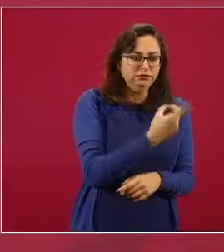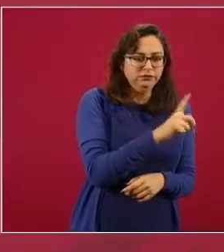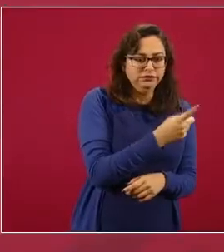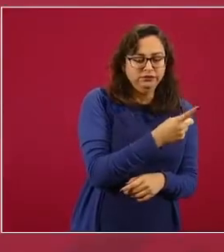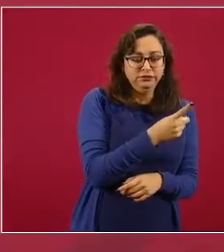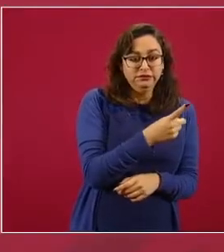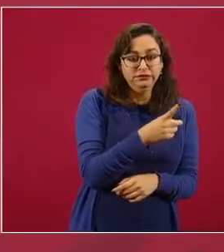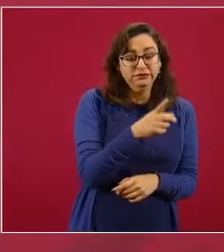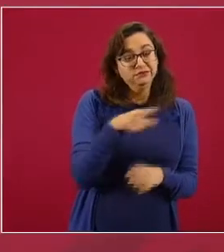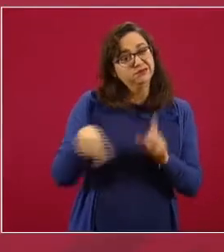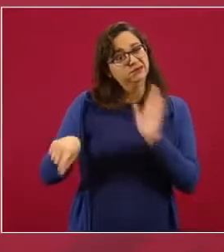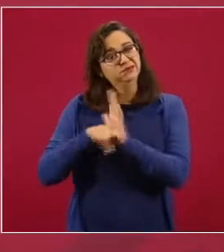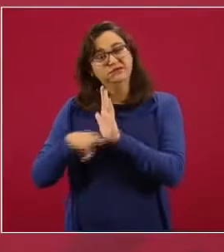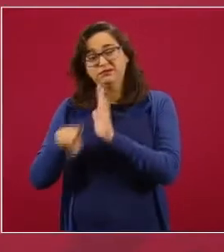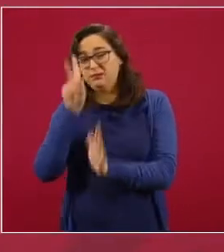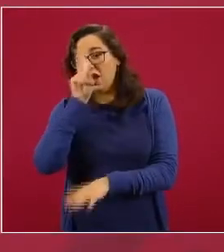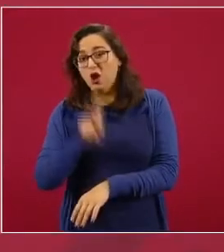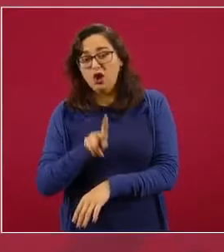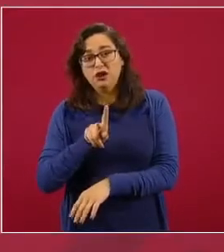escenario, fines de marzo.